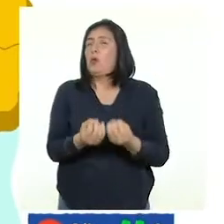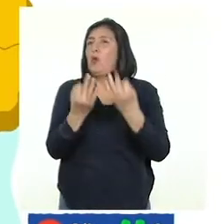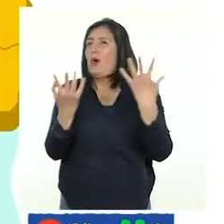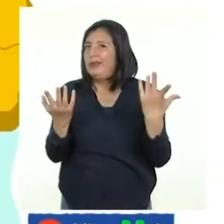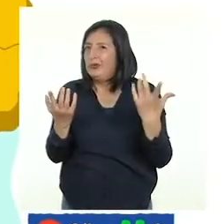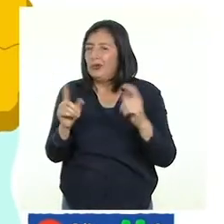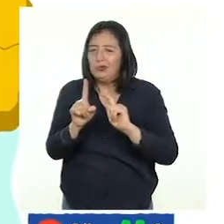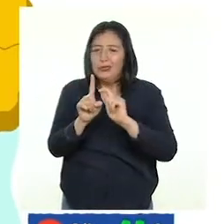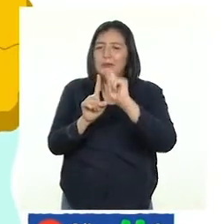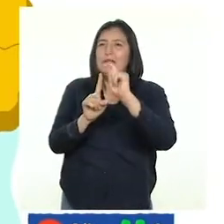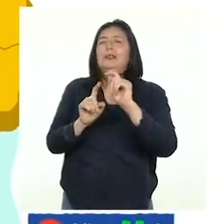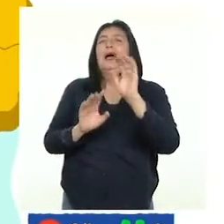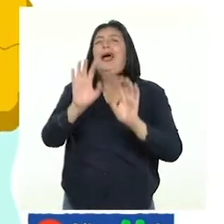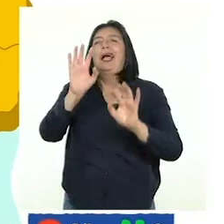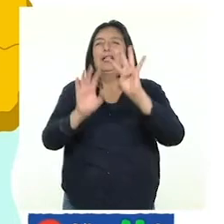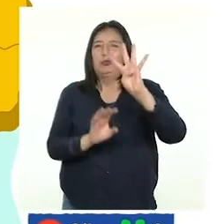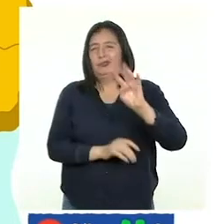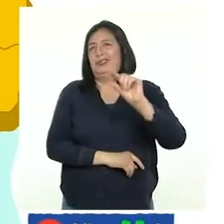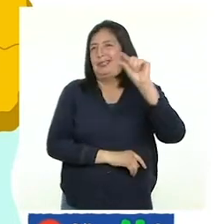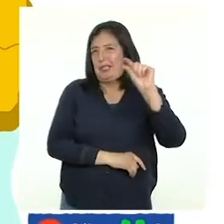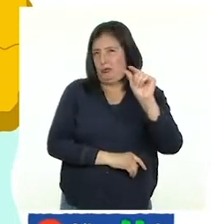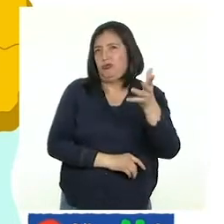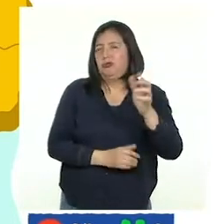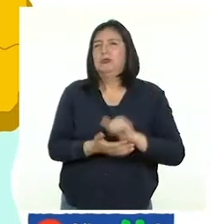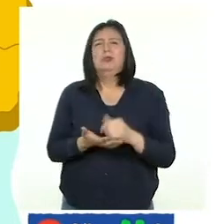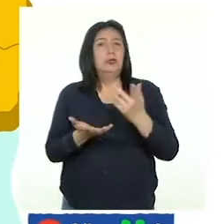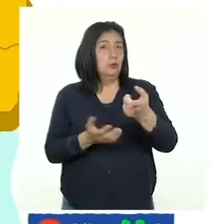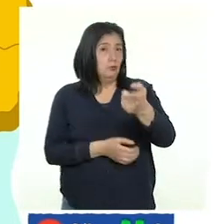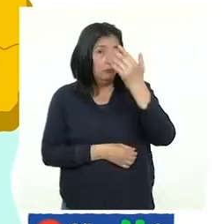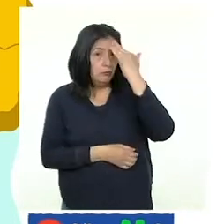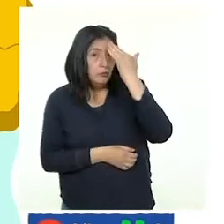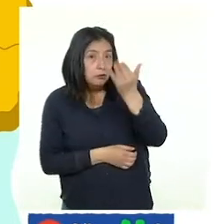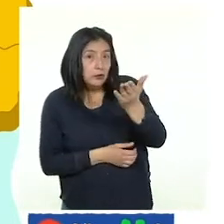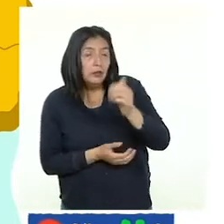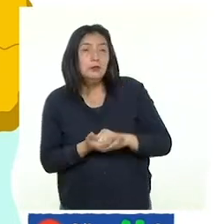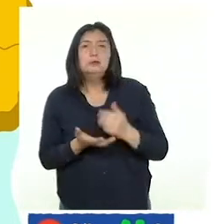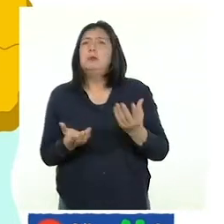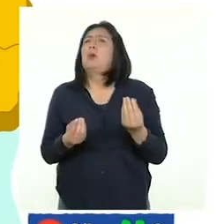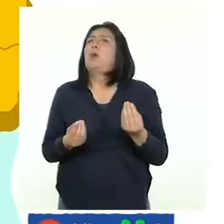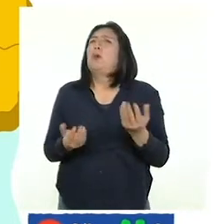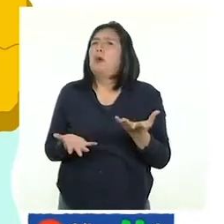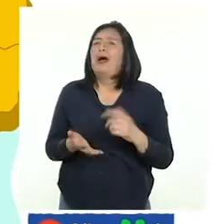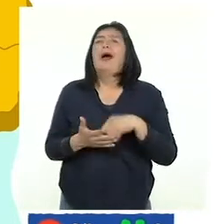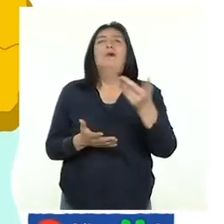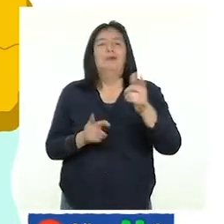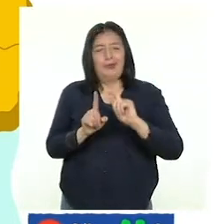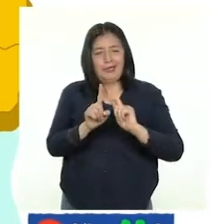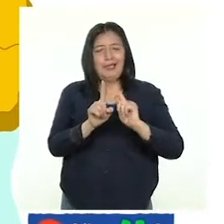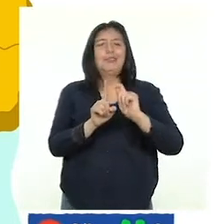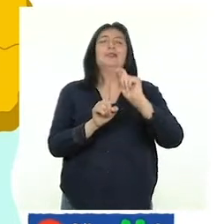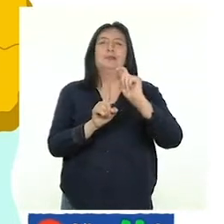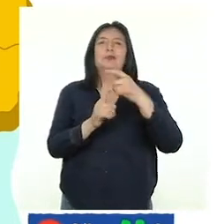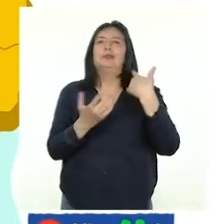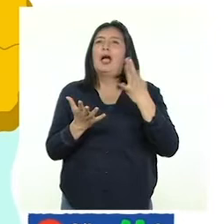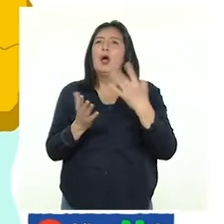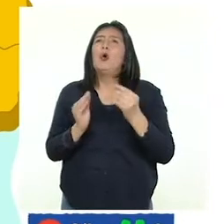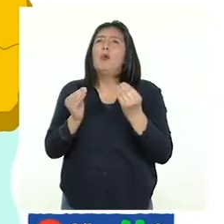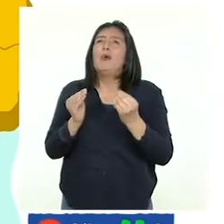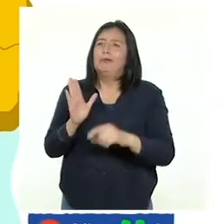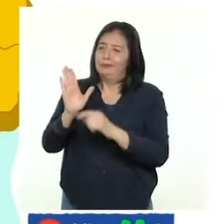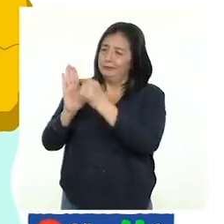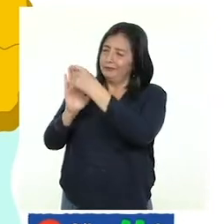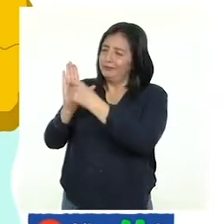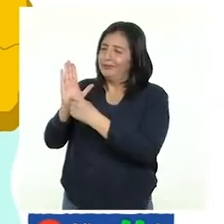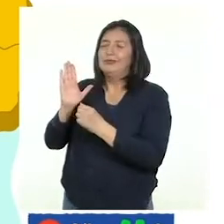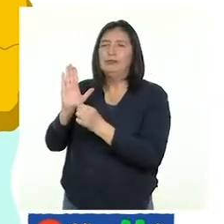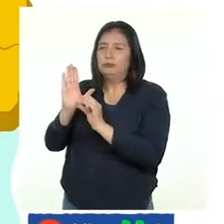de 14 grados centígrados. ¿Cómo lo sabemos? Pues porque la temperatura ha sido medida con un